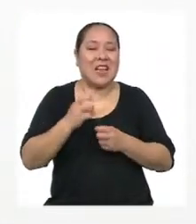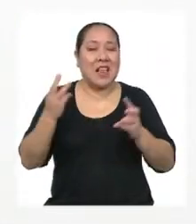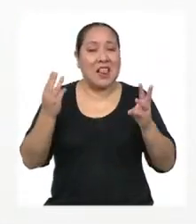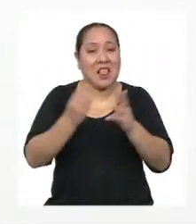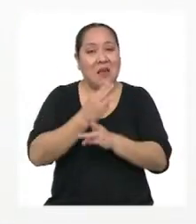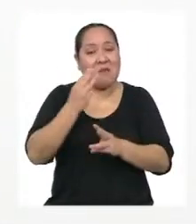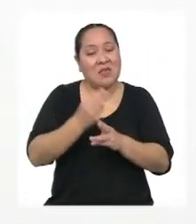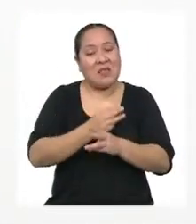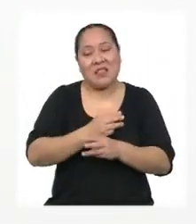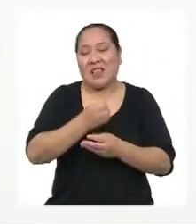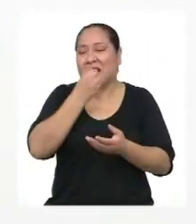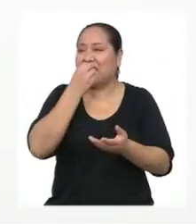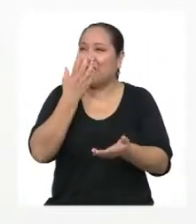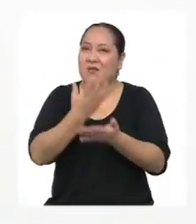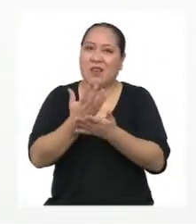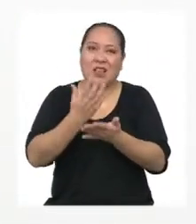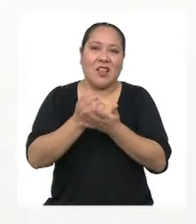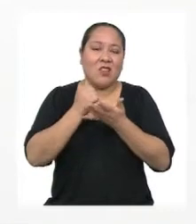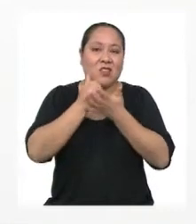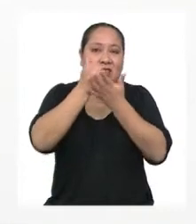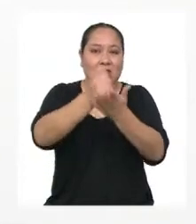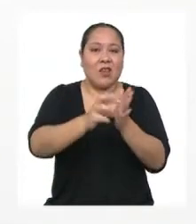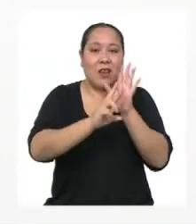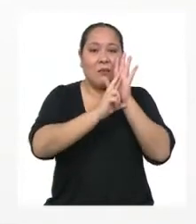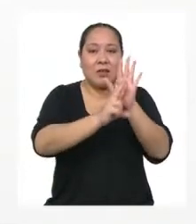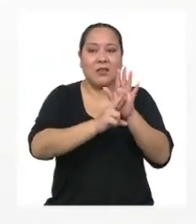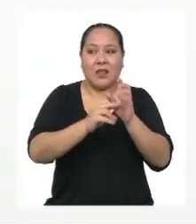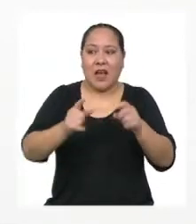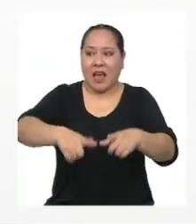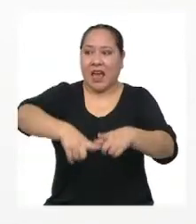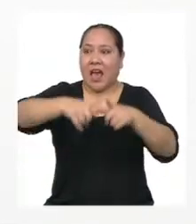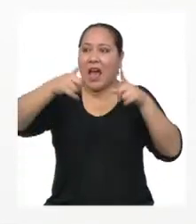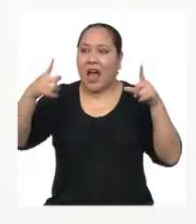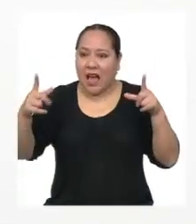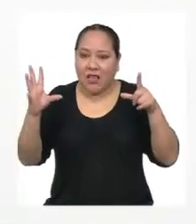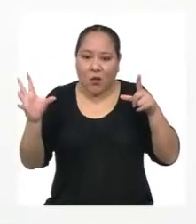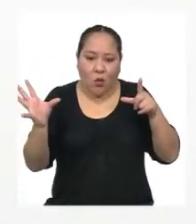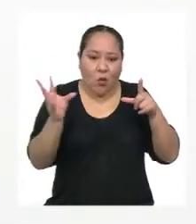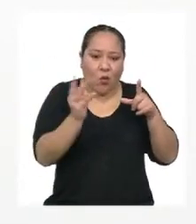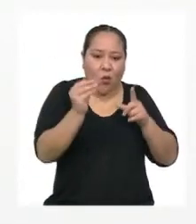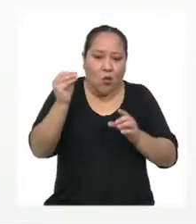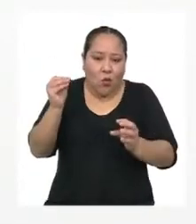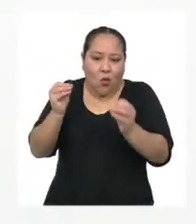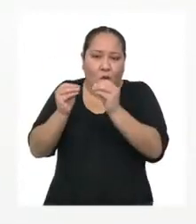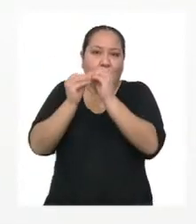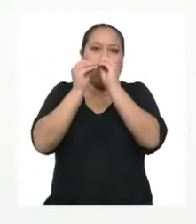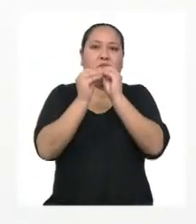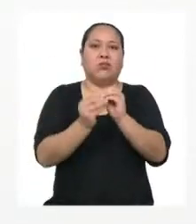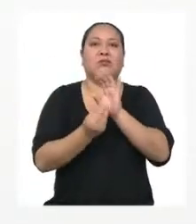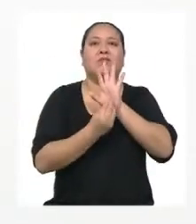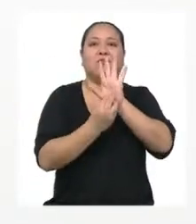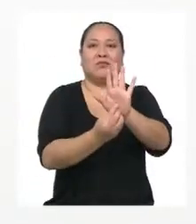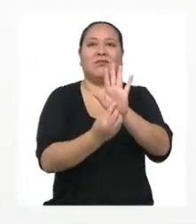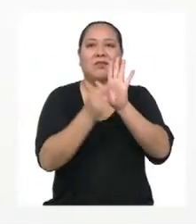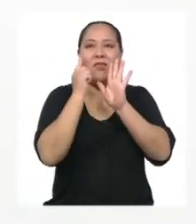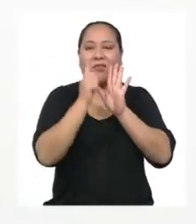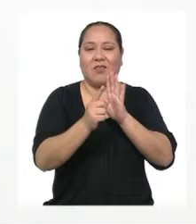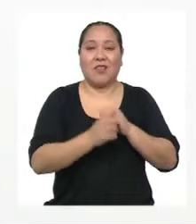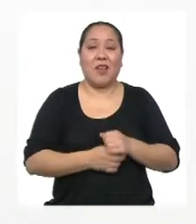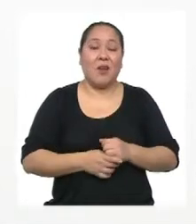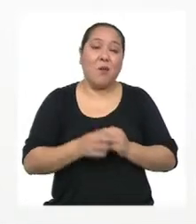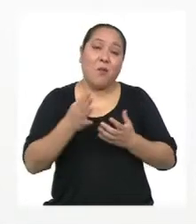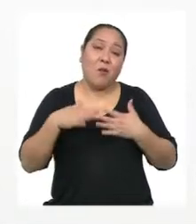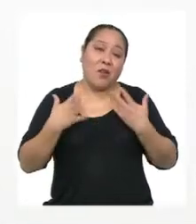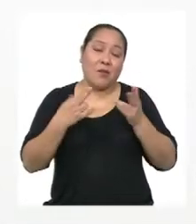es tan increíble. Nos permite representar grandes cosas de una manera muy resumida. En este caso, seremos capaces de